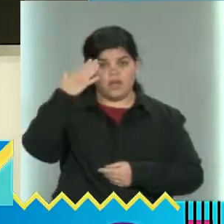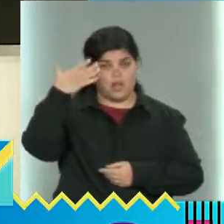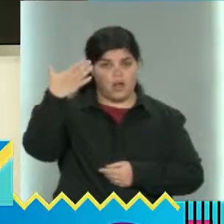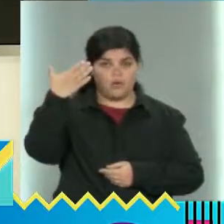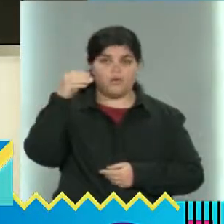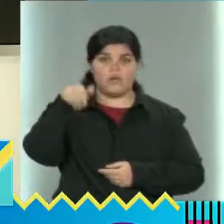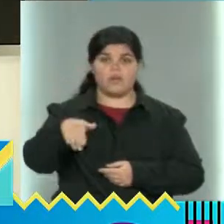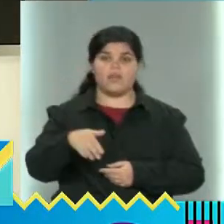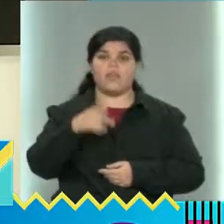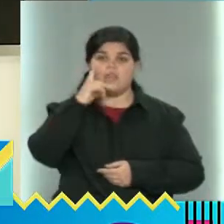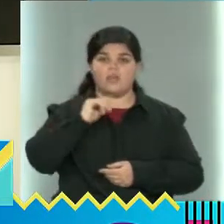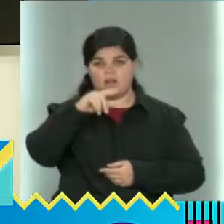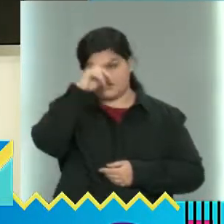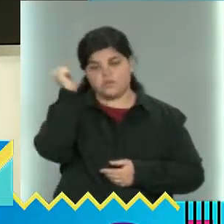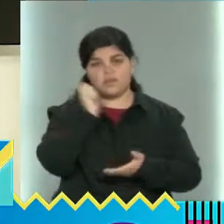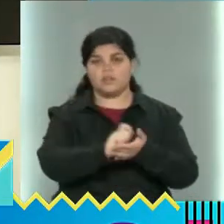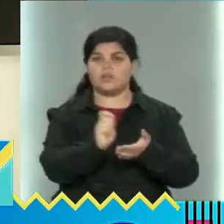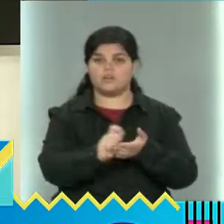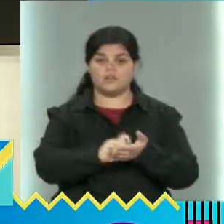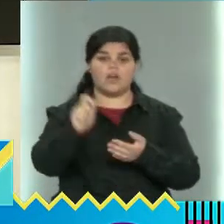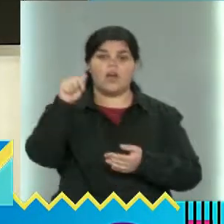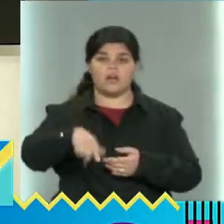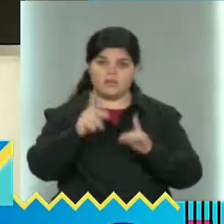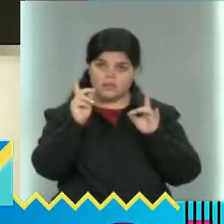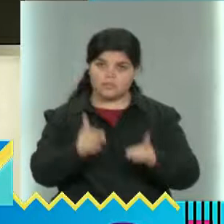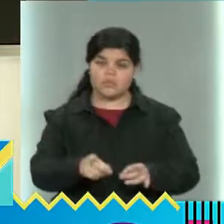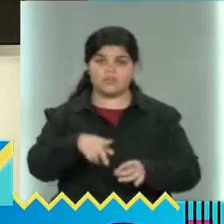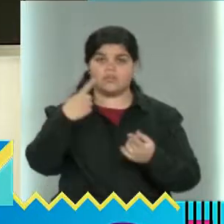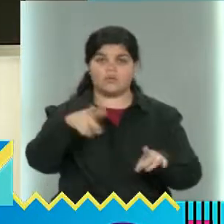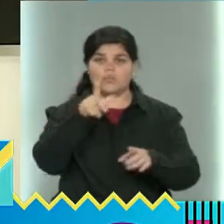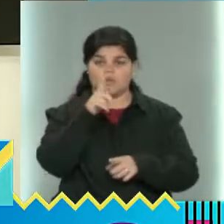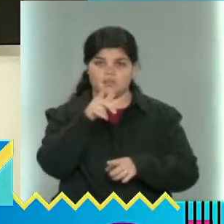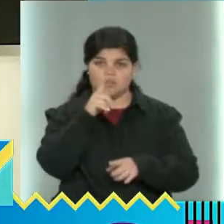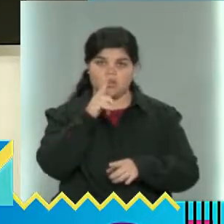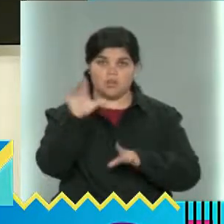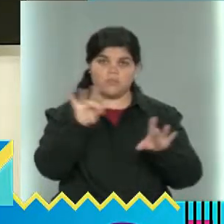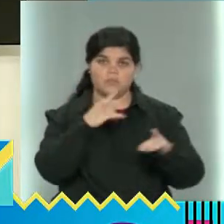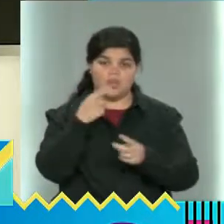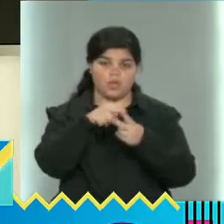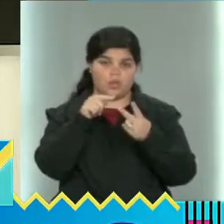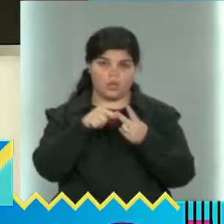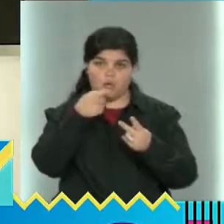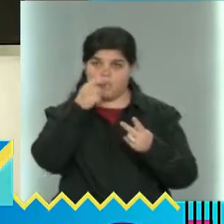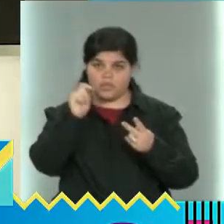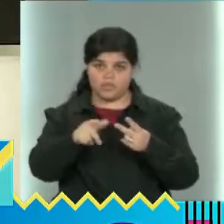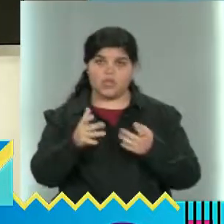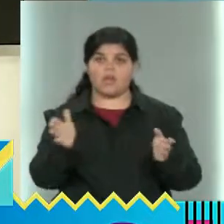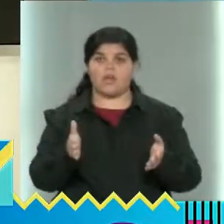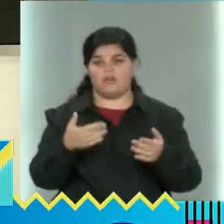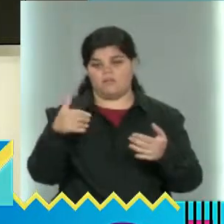Día Nacional del Escritor y como lo decimos, lo vamos a festejar también hoy en Distintos Parecidos con dos invitados, dos escritores de la provincia de Mendoza.